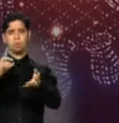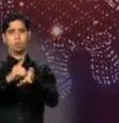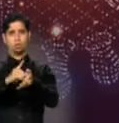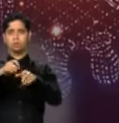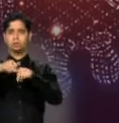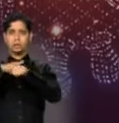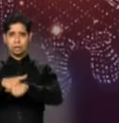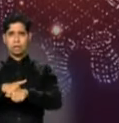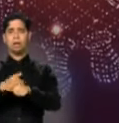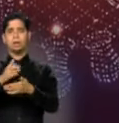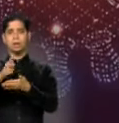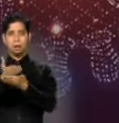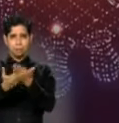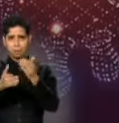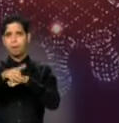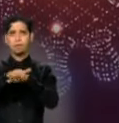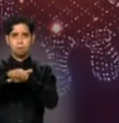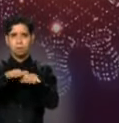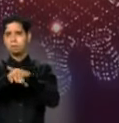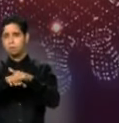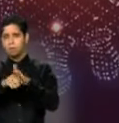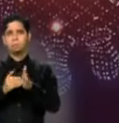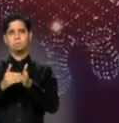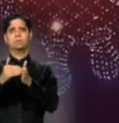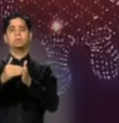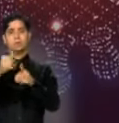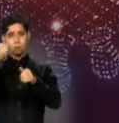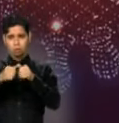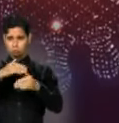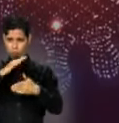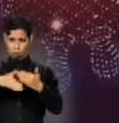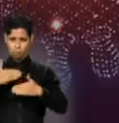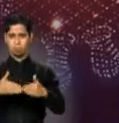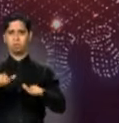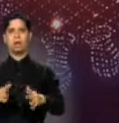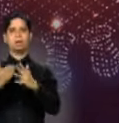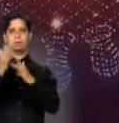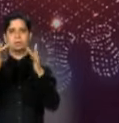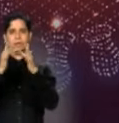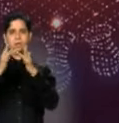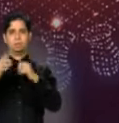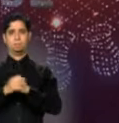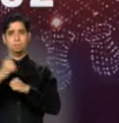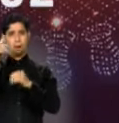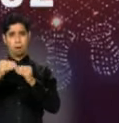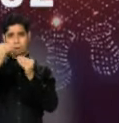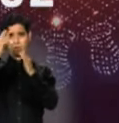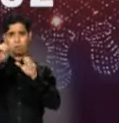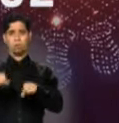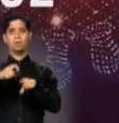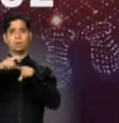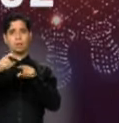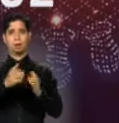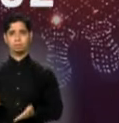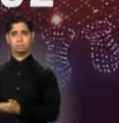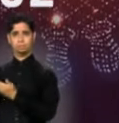instrucciones médicas y lávate las manos constantemente. Recuerda que todas tus gestiones las puedes hacer por internet. Además, para información llama al